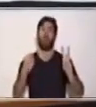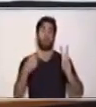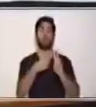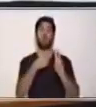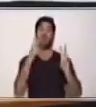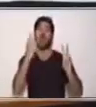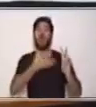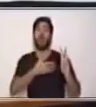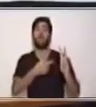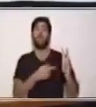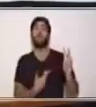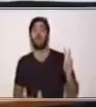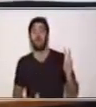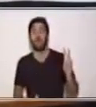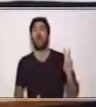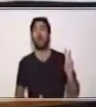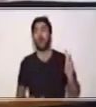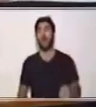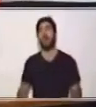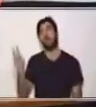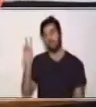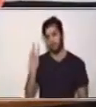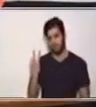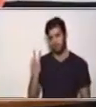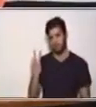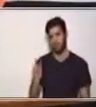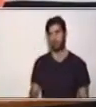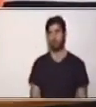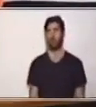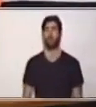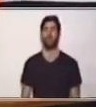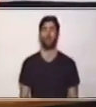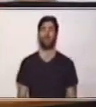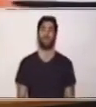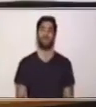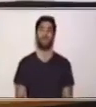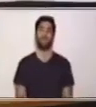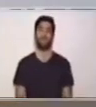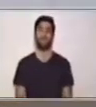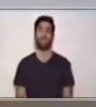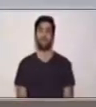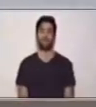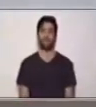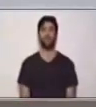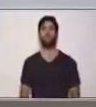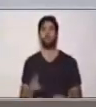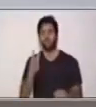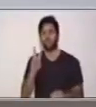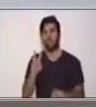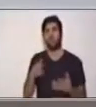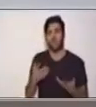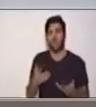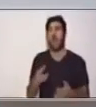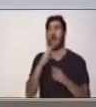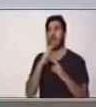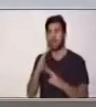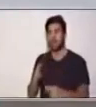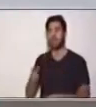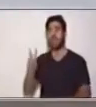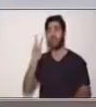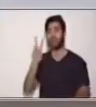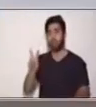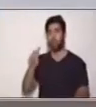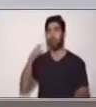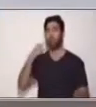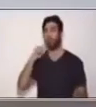dice rapidito. Muy bien, ya sabemos que es 2. ¿2 qué? Respuesta. Siempre